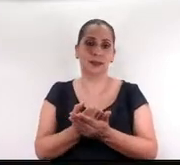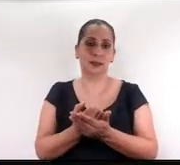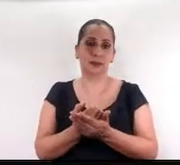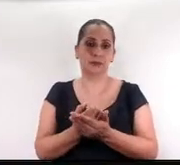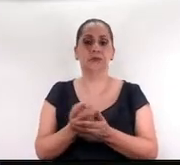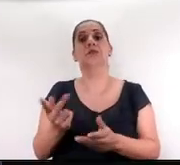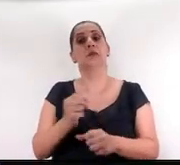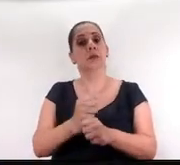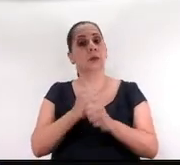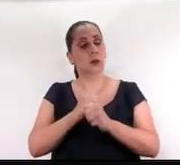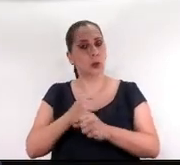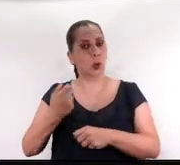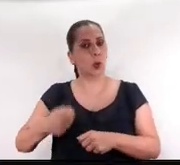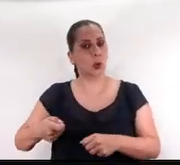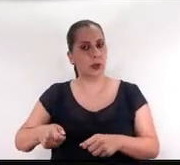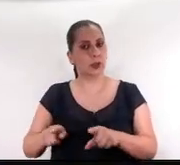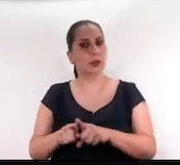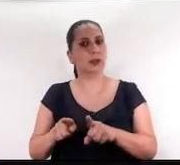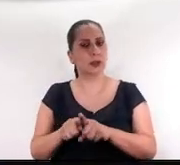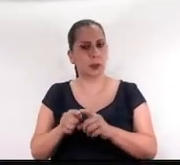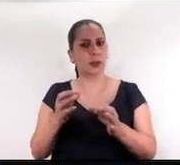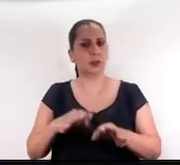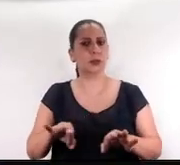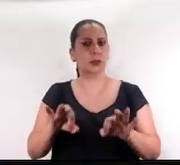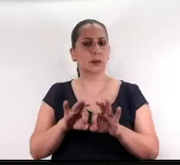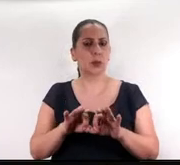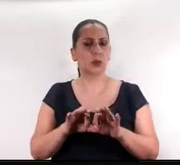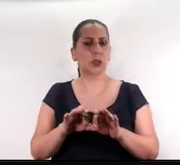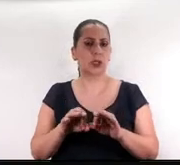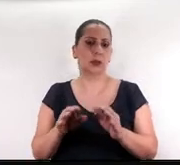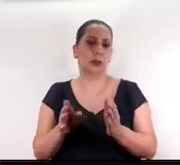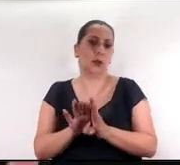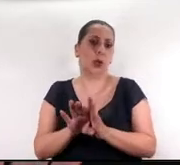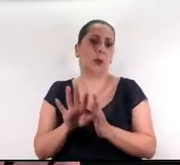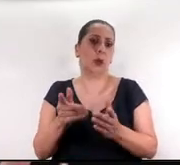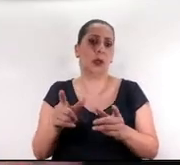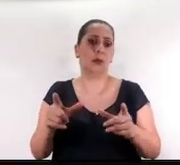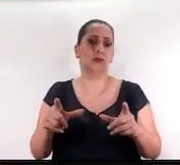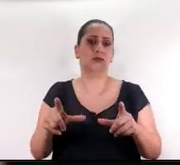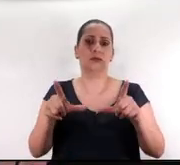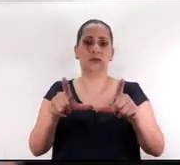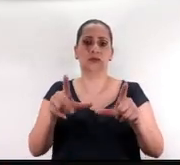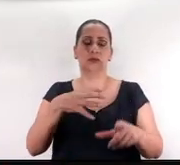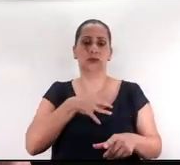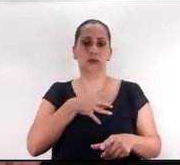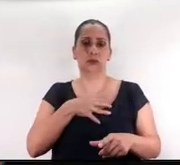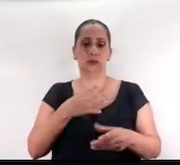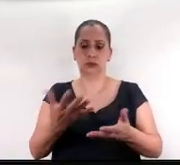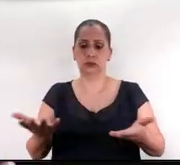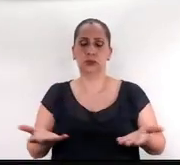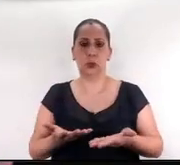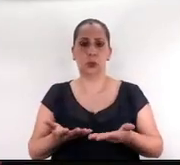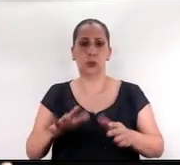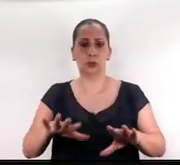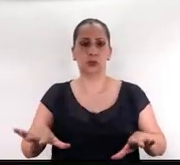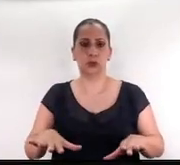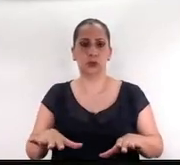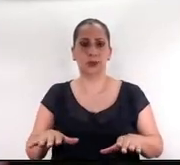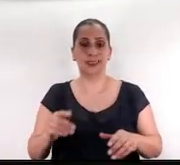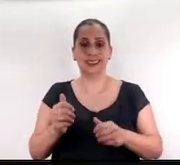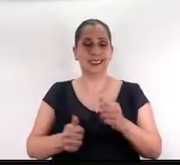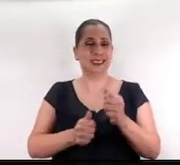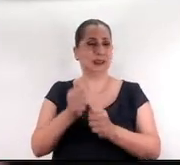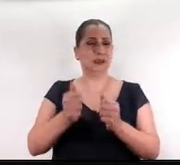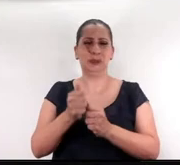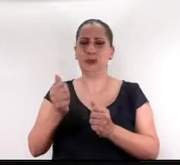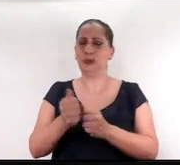también es importante, y un aspecto de esa seguridad jurídica tiene que ver con el título de propiedad. Cientos de miles de costarricenses viven en Costa